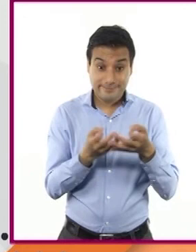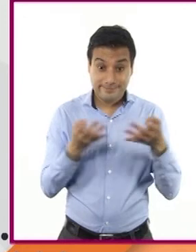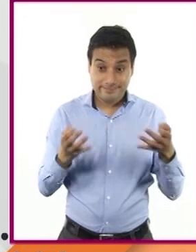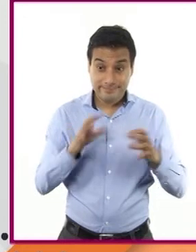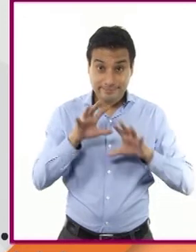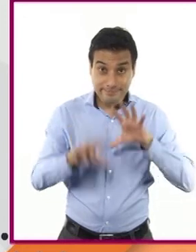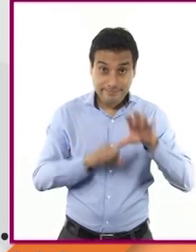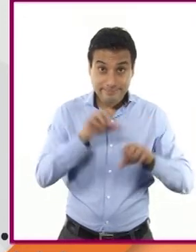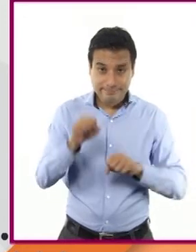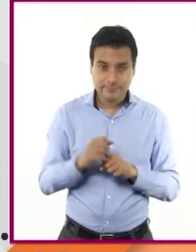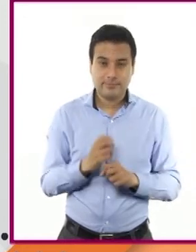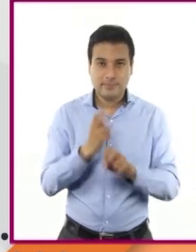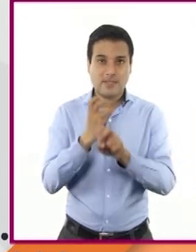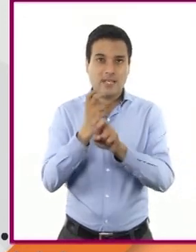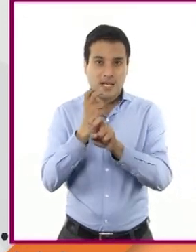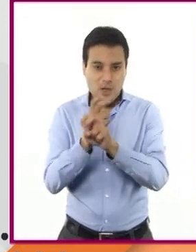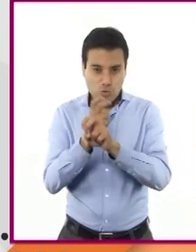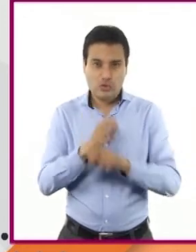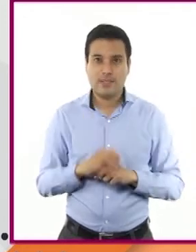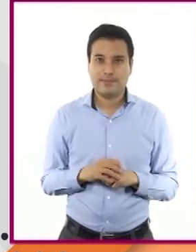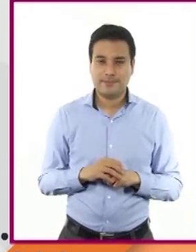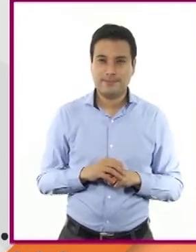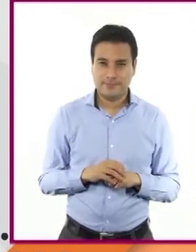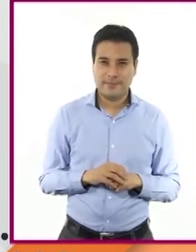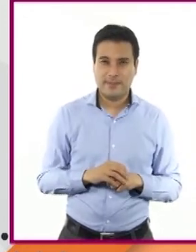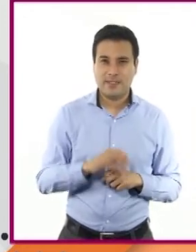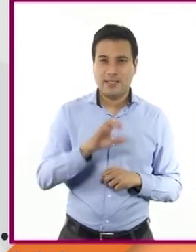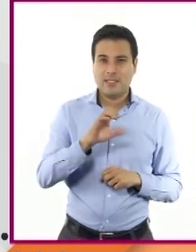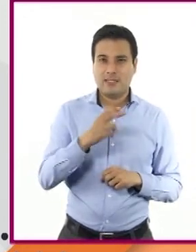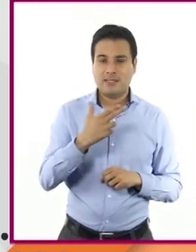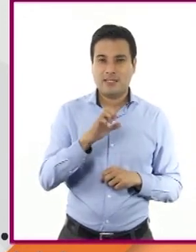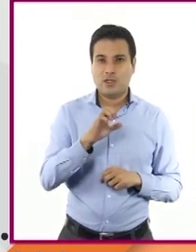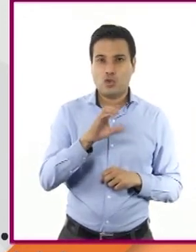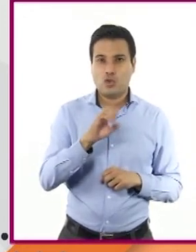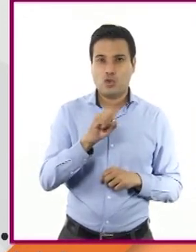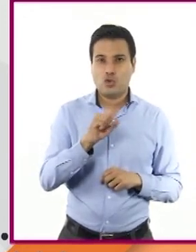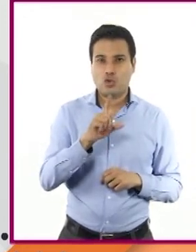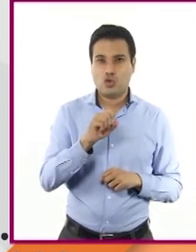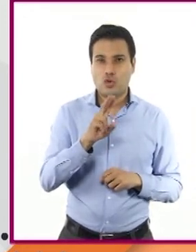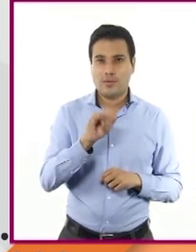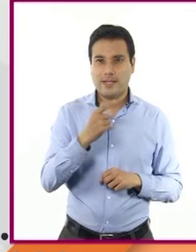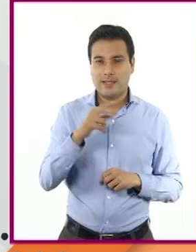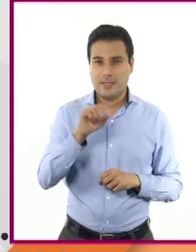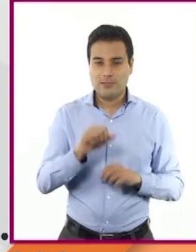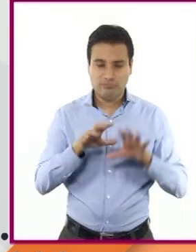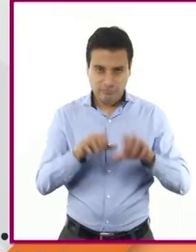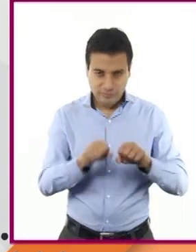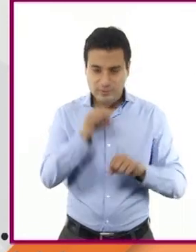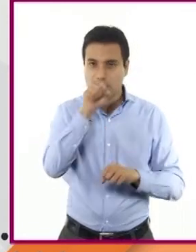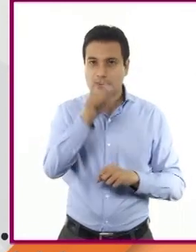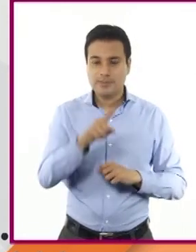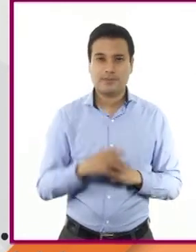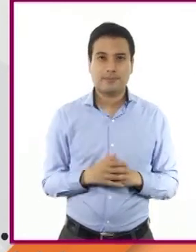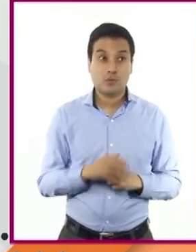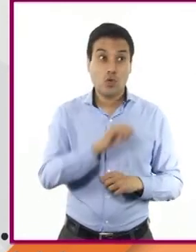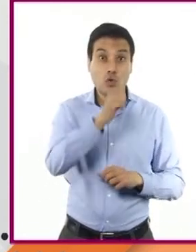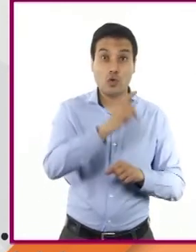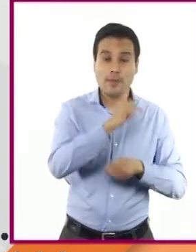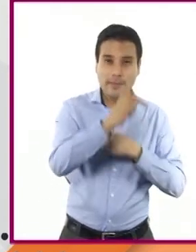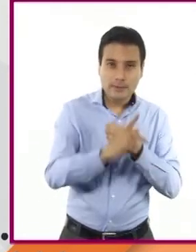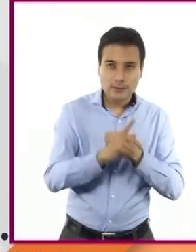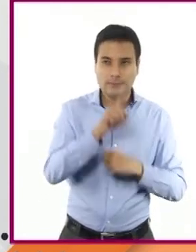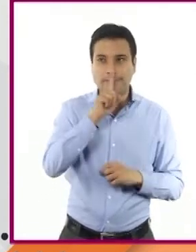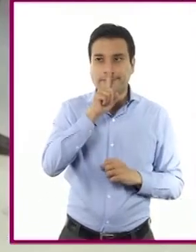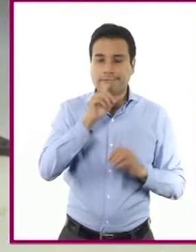Austria y parte de Checoslovaquia a su territorio. Frente a ambos acontecimientos, las potencias occidentales solo protestaron